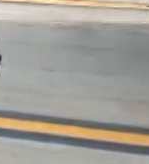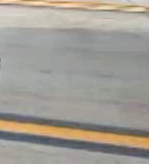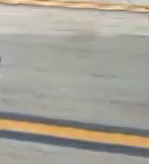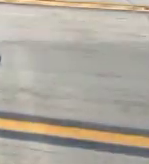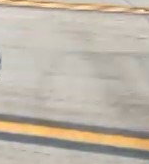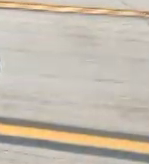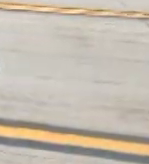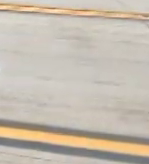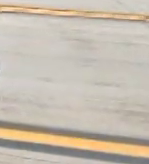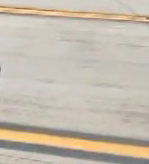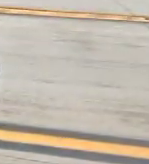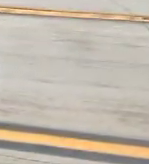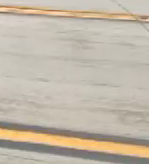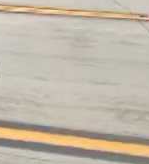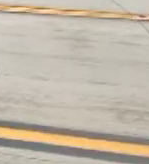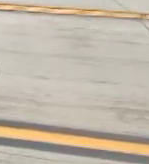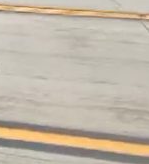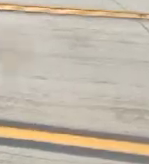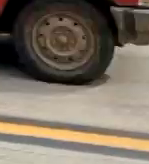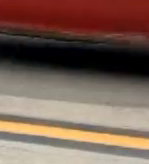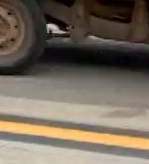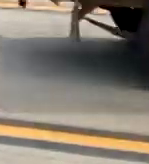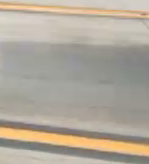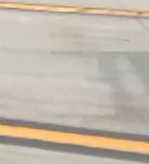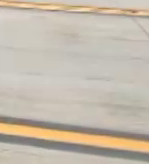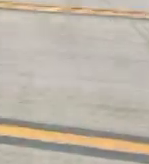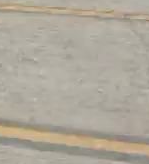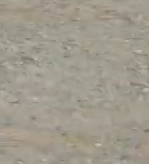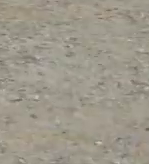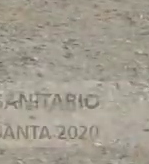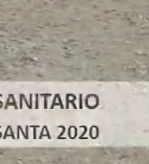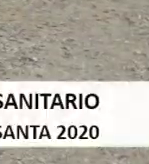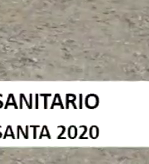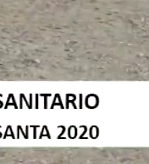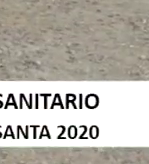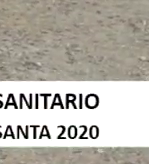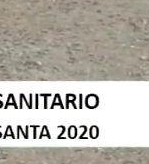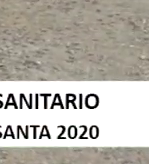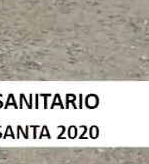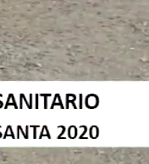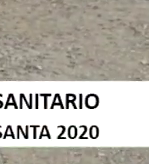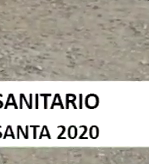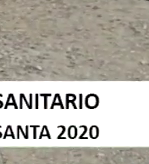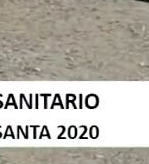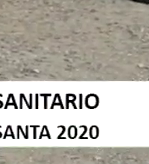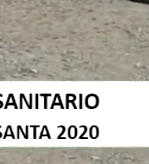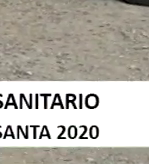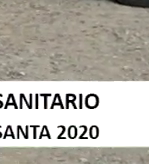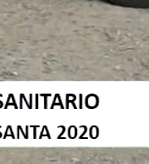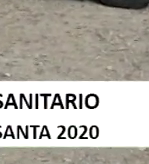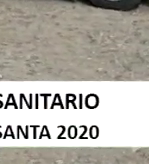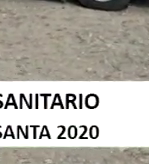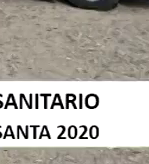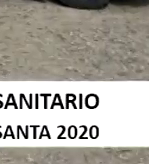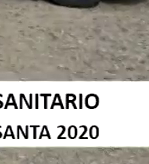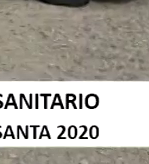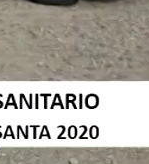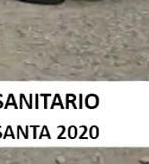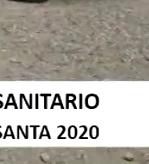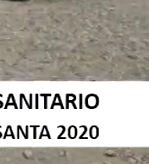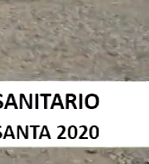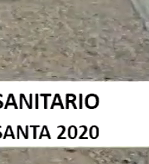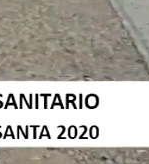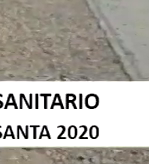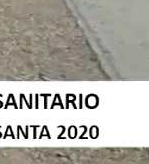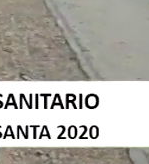a controles de vehículos de familias que concurran a su segunda vivienda. Nosotros llamamos a la comunidad para que puedan